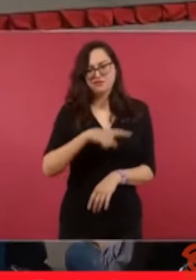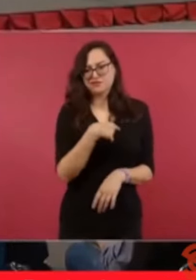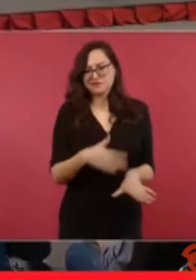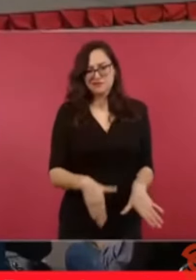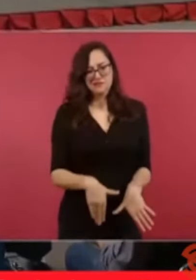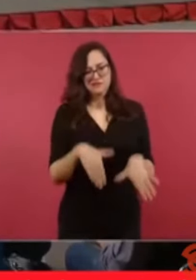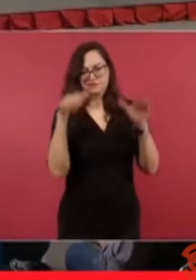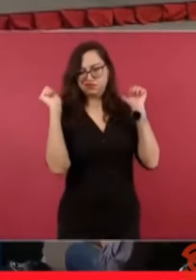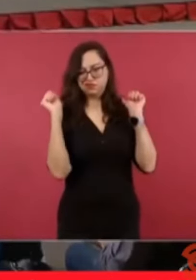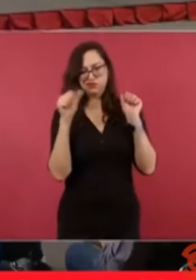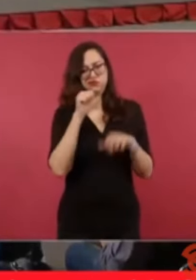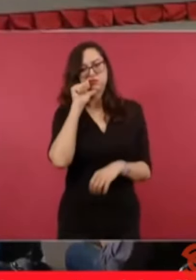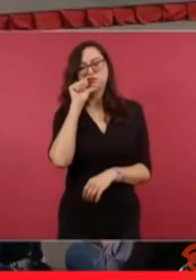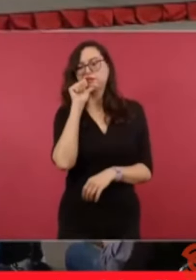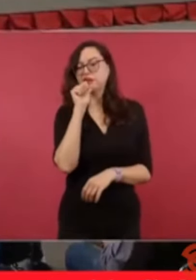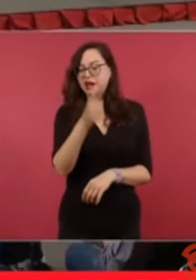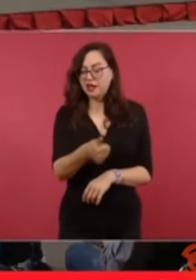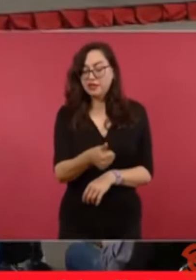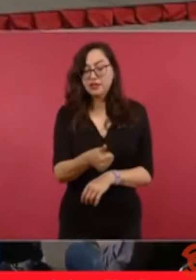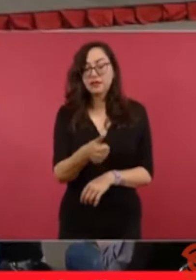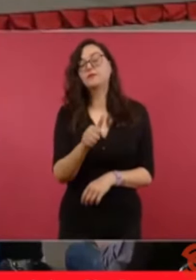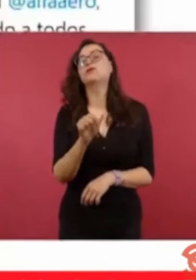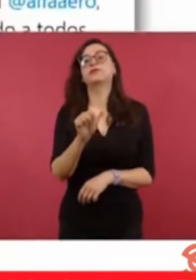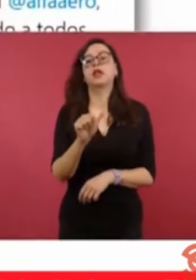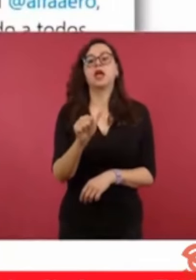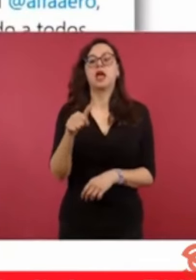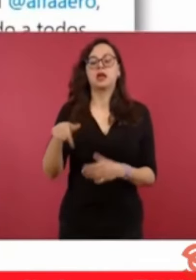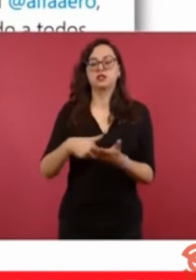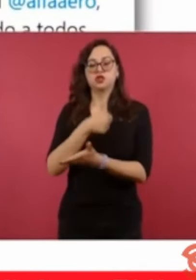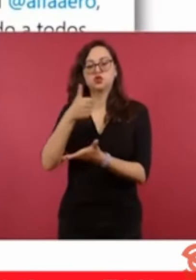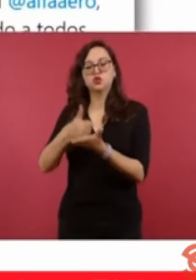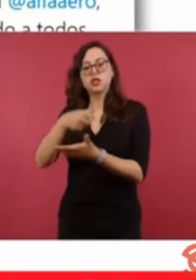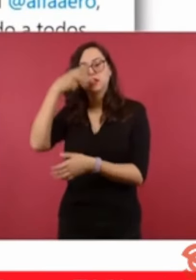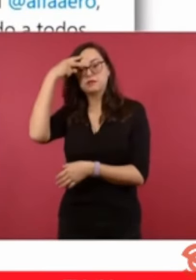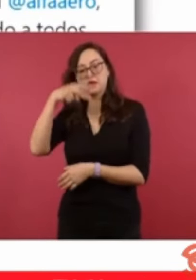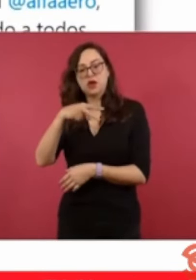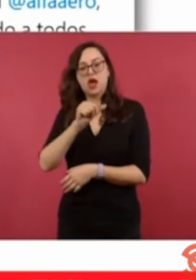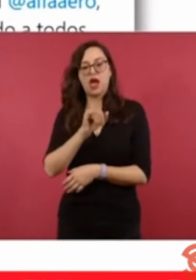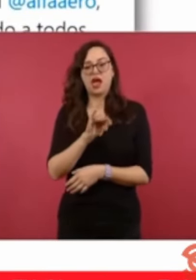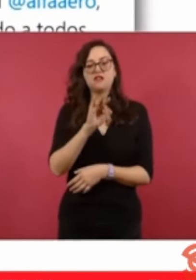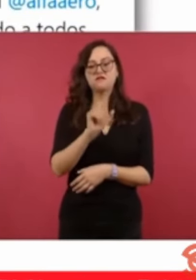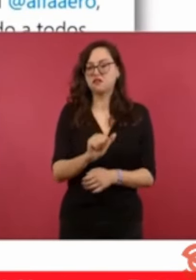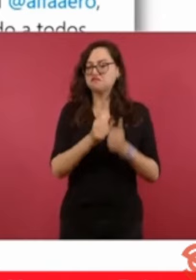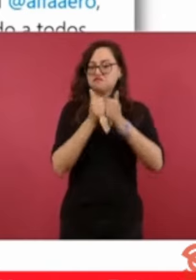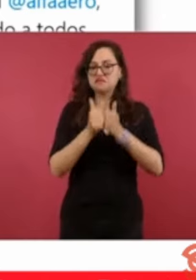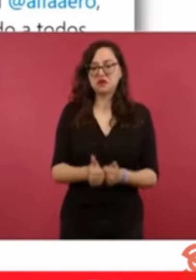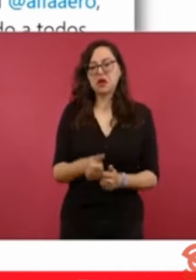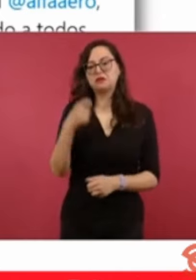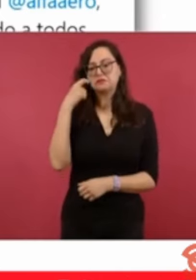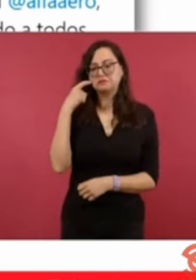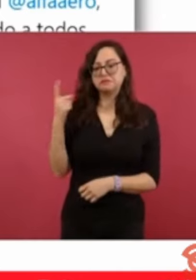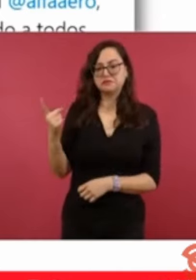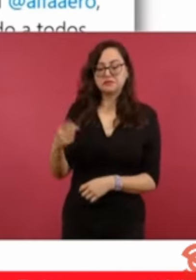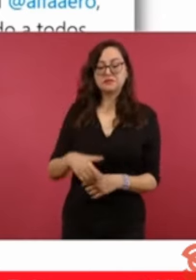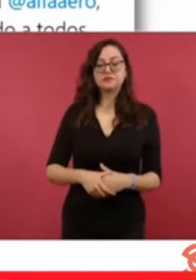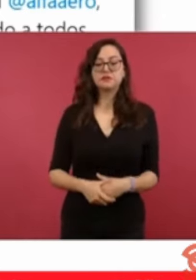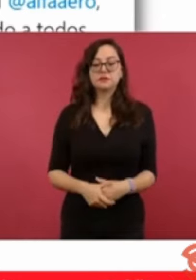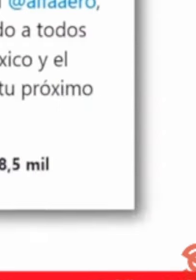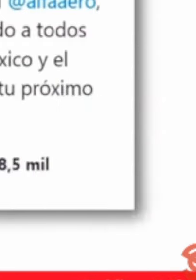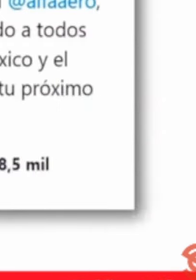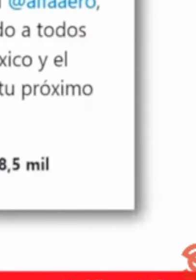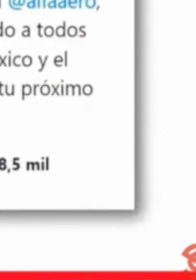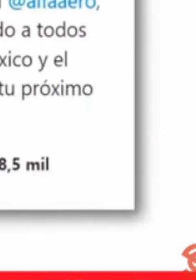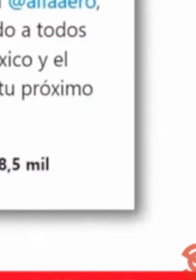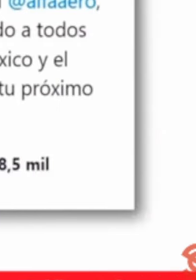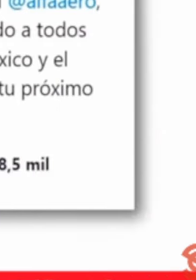Internacional del Aeropuerto Internacional de la Ciudad de México y el Aeropuerto Internacional Felipe Ángeles, te